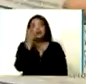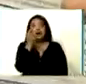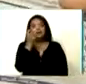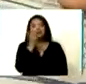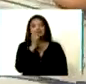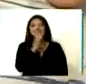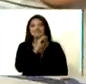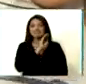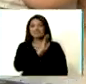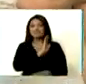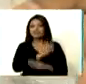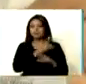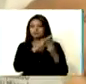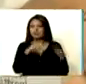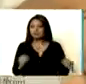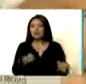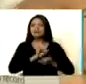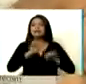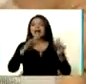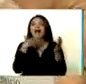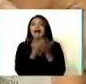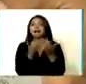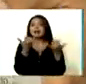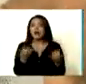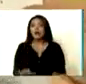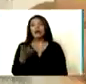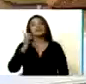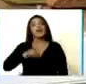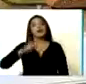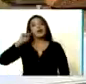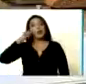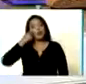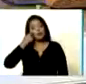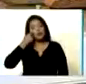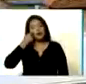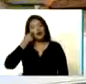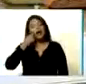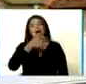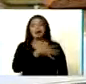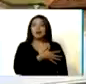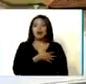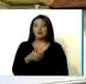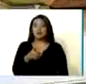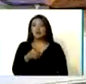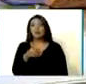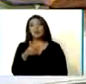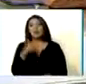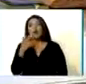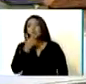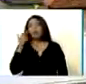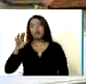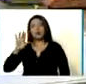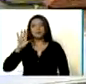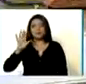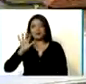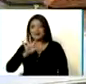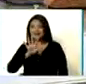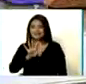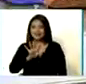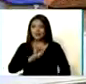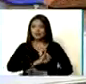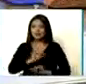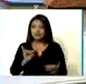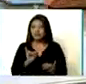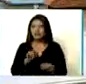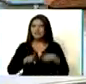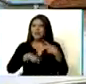Se conformó la novela hasta ahora, porque hay que recordar que la N y la Mesa de Unidad Democrática lo juramentaron el 5, lo echaron para atrás el